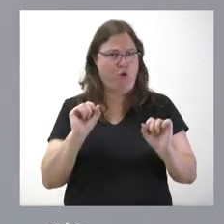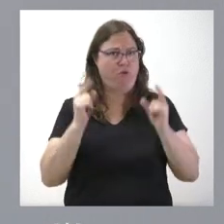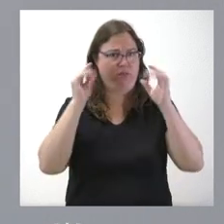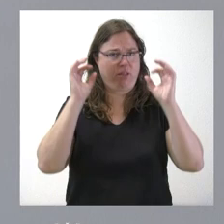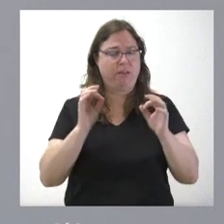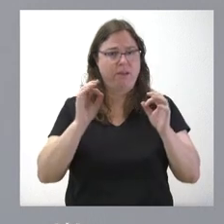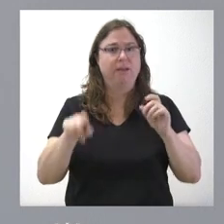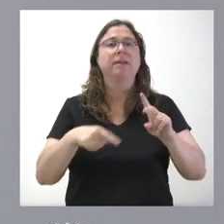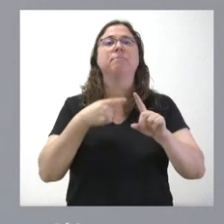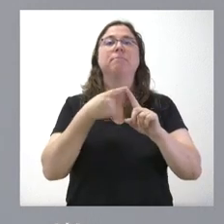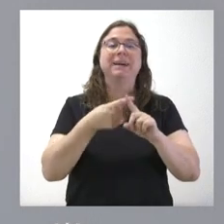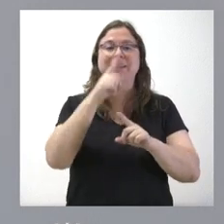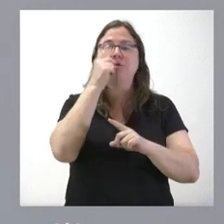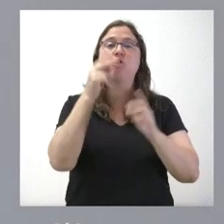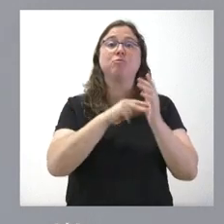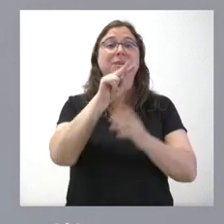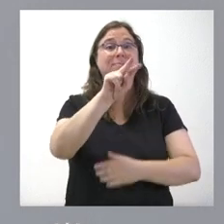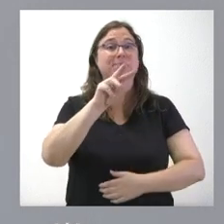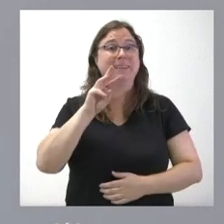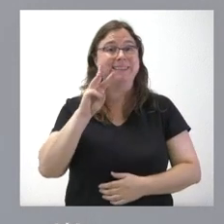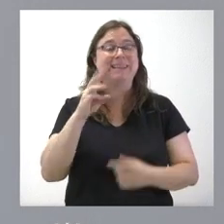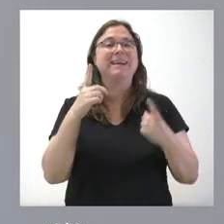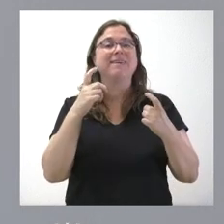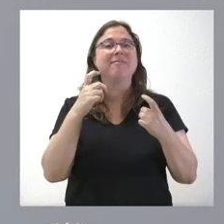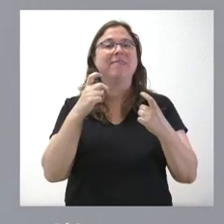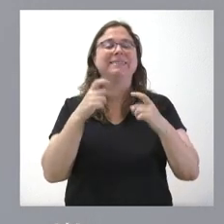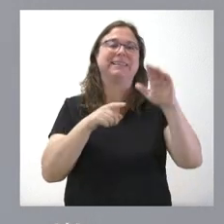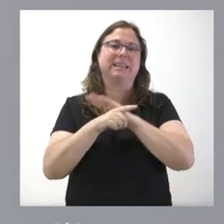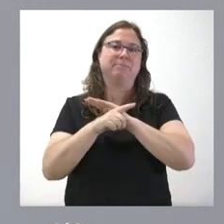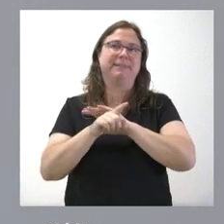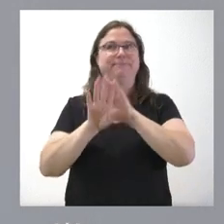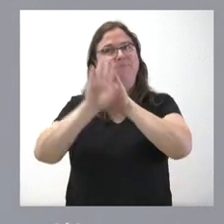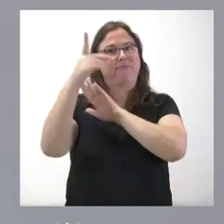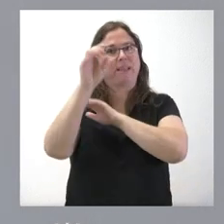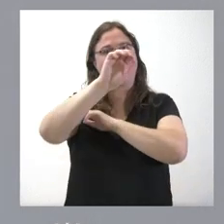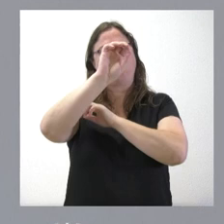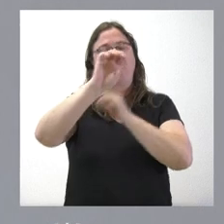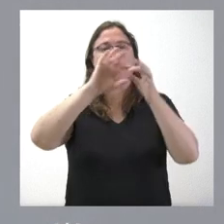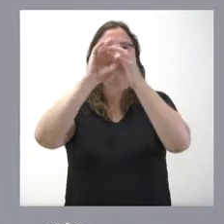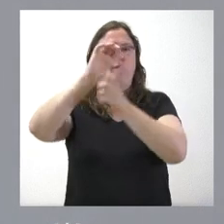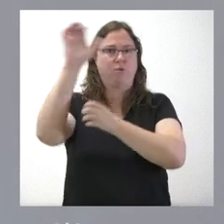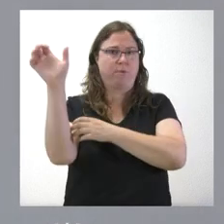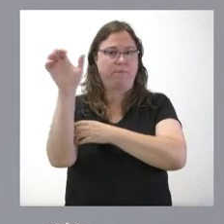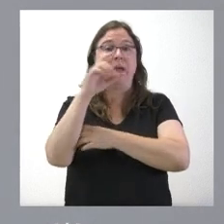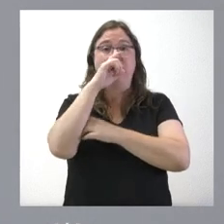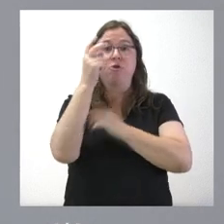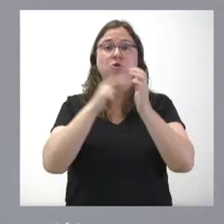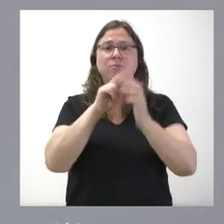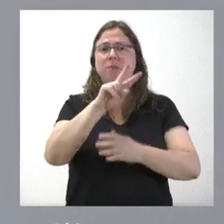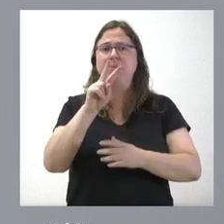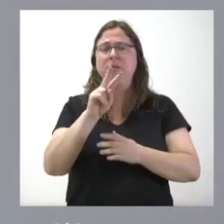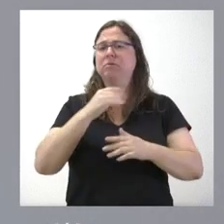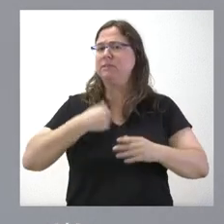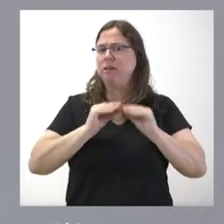año 2023 que todavía queda el trámite ante la Unión Europea por lo que respecta al año 2022 ya hablamos de la